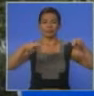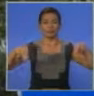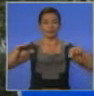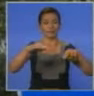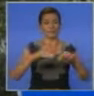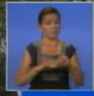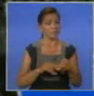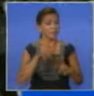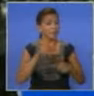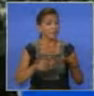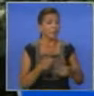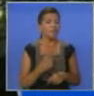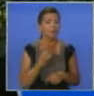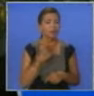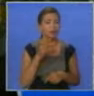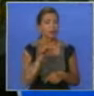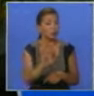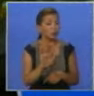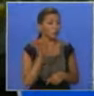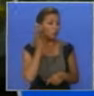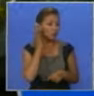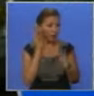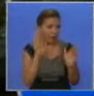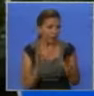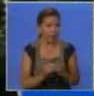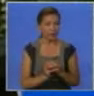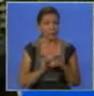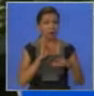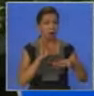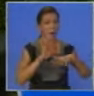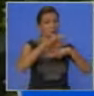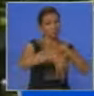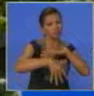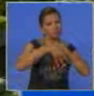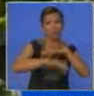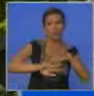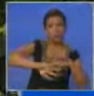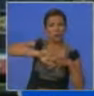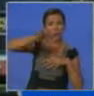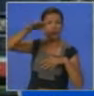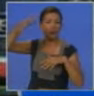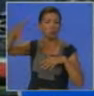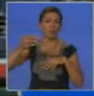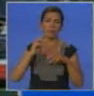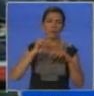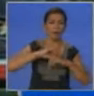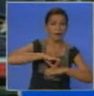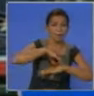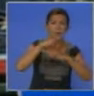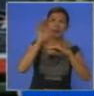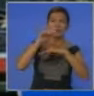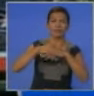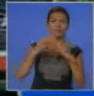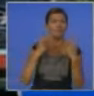versos populares, son tus mujeres, tus cascadas y colinas los que invocan en cada aurora las musas